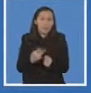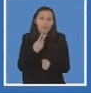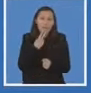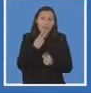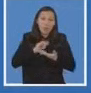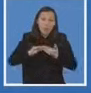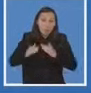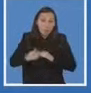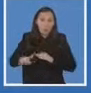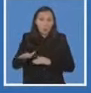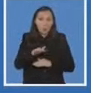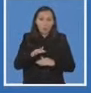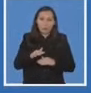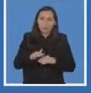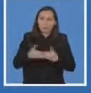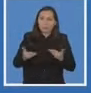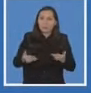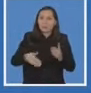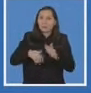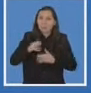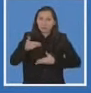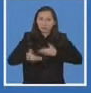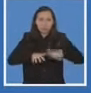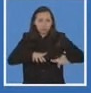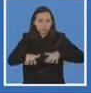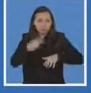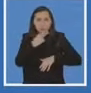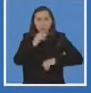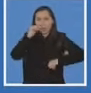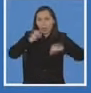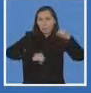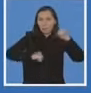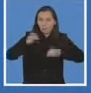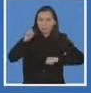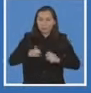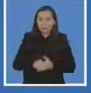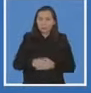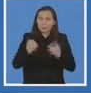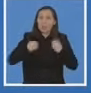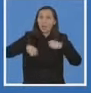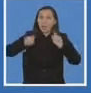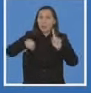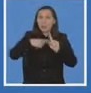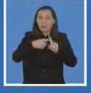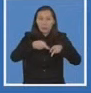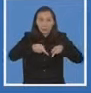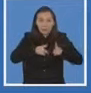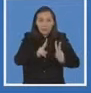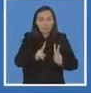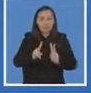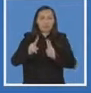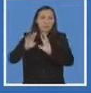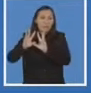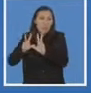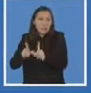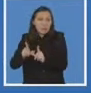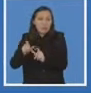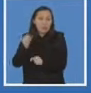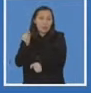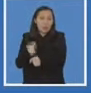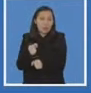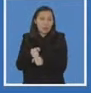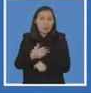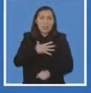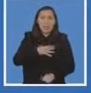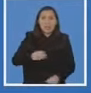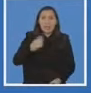en comunidad, y haciendo incluso más productivas sus empresas. Es un triunfo más para los derechos, para las familias trabajadoras, para